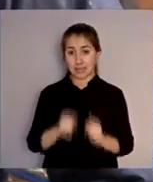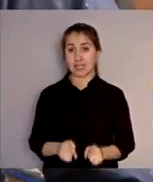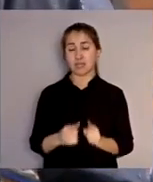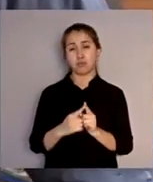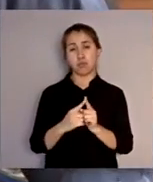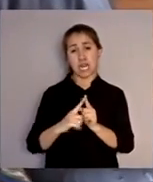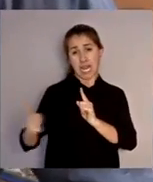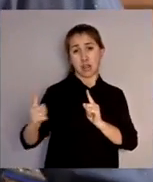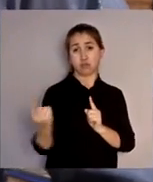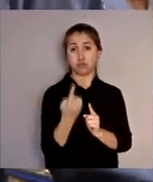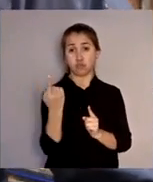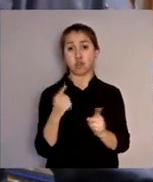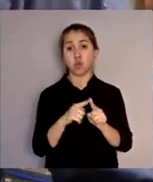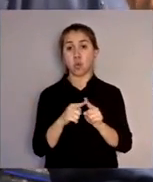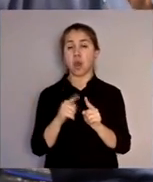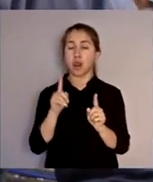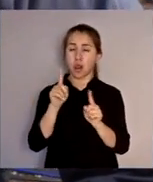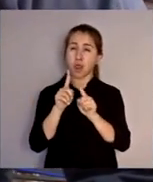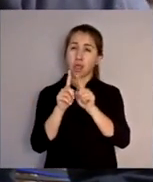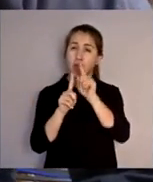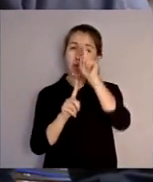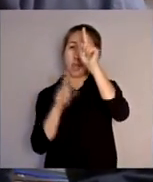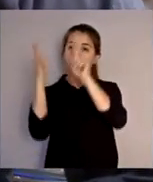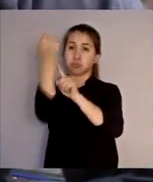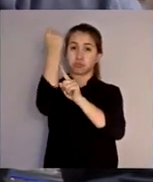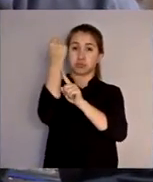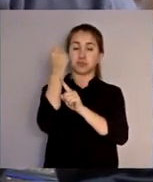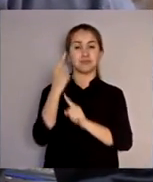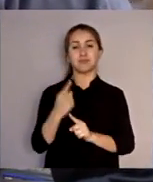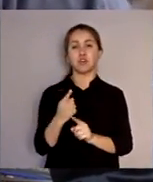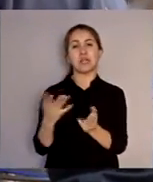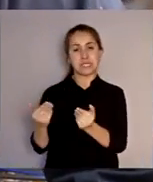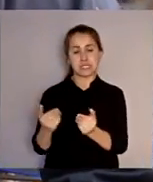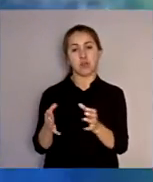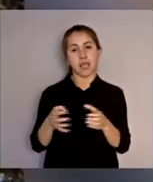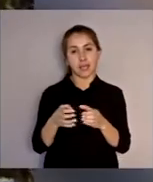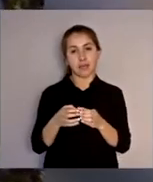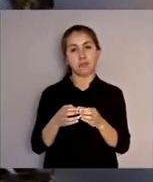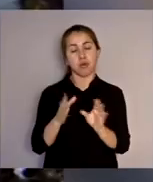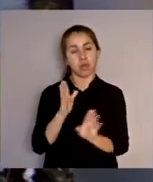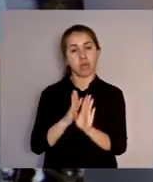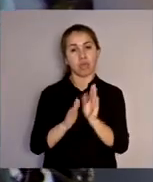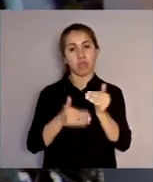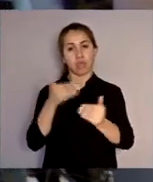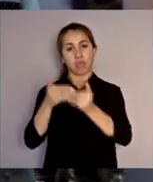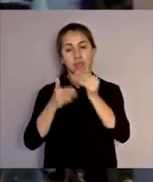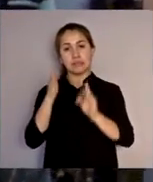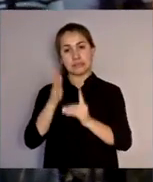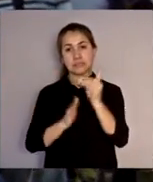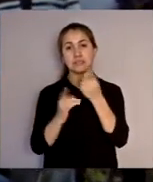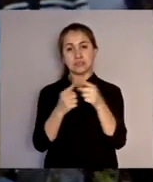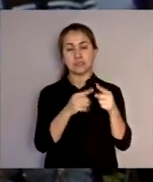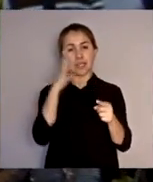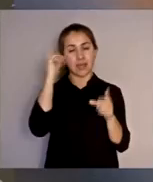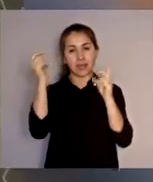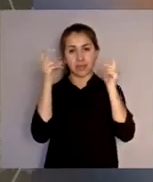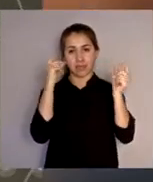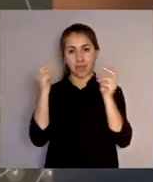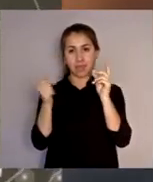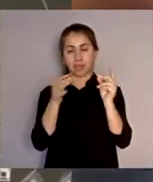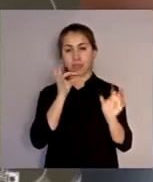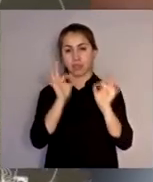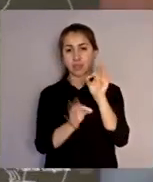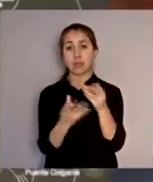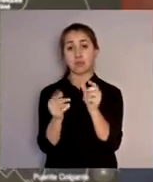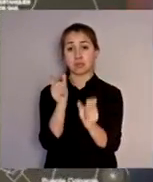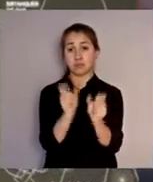tan lejos solo? No, imposible llegar solo. Uno necesita un equipo, necesita gente, necesita ideas, distintas ideas. Hay